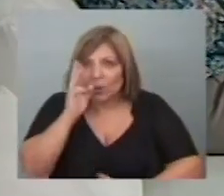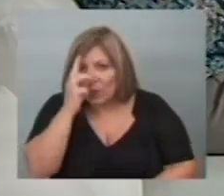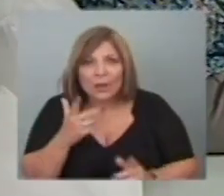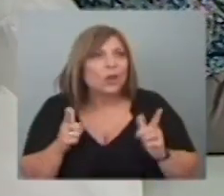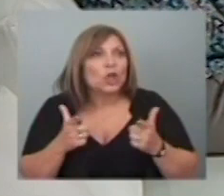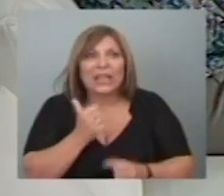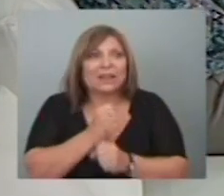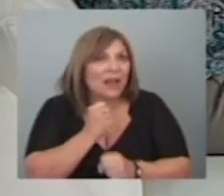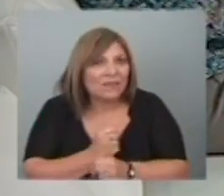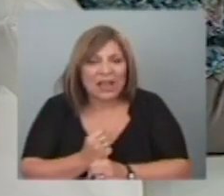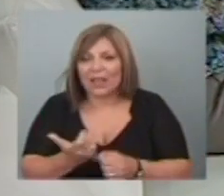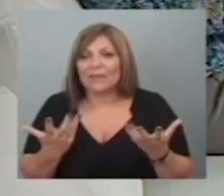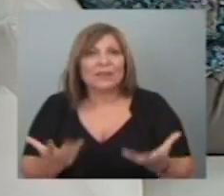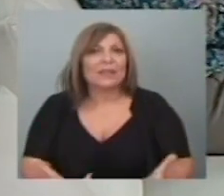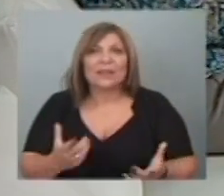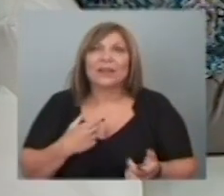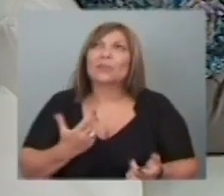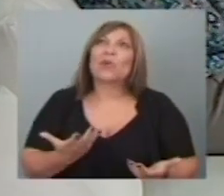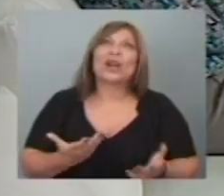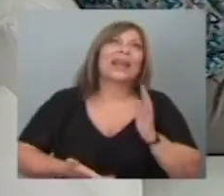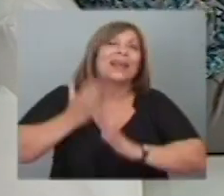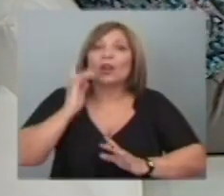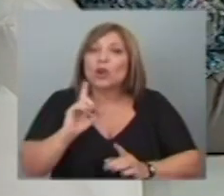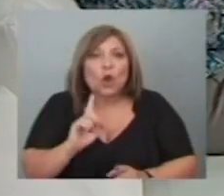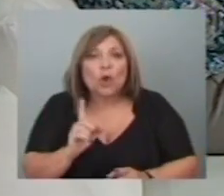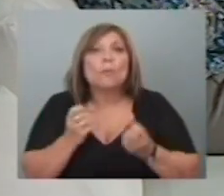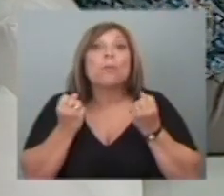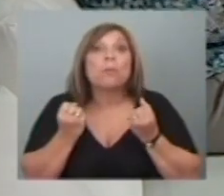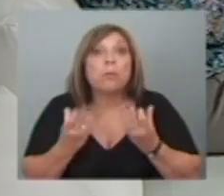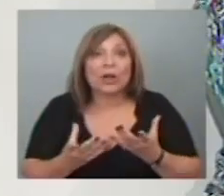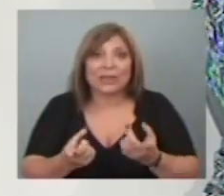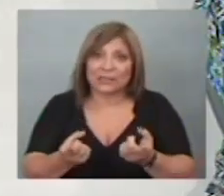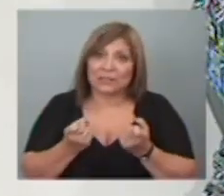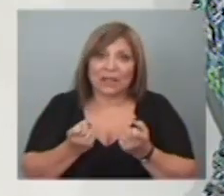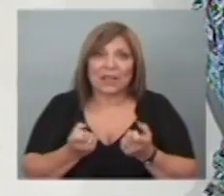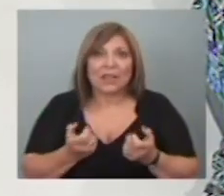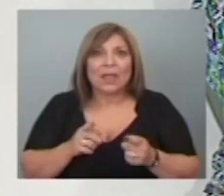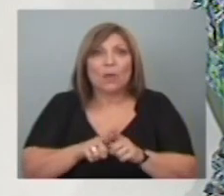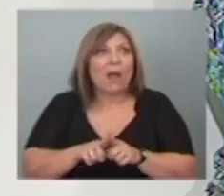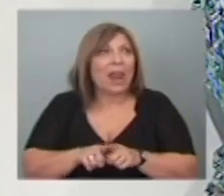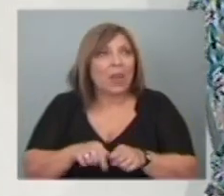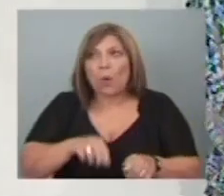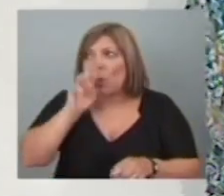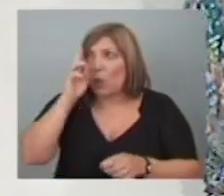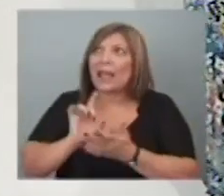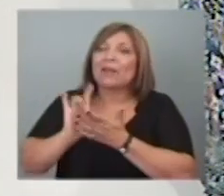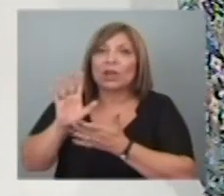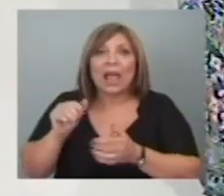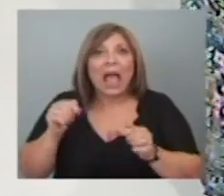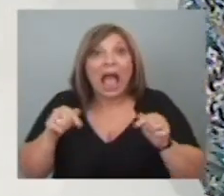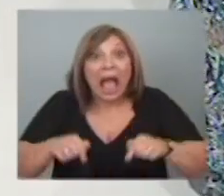no tenía trabajo, no era que se quería ir del Uruguay porque sí, era porque las condiciones lo expulsaban del país, y que